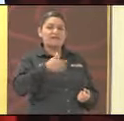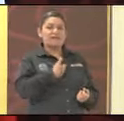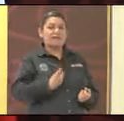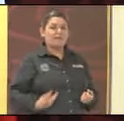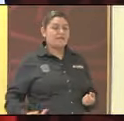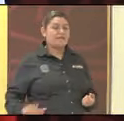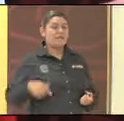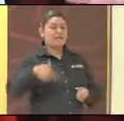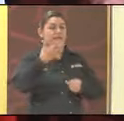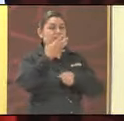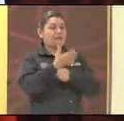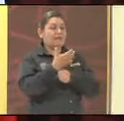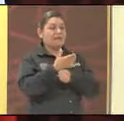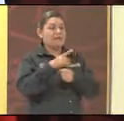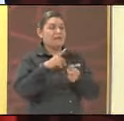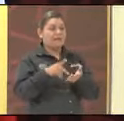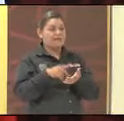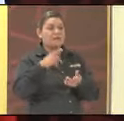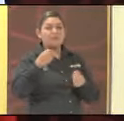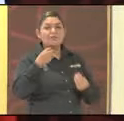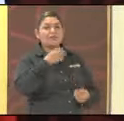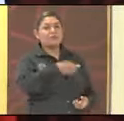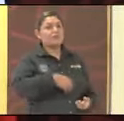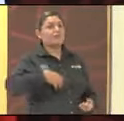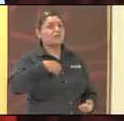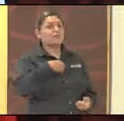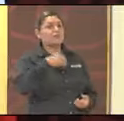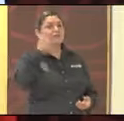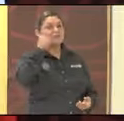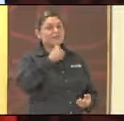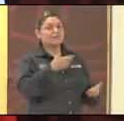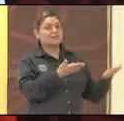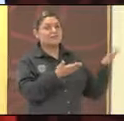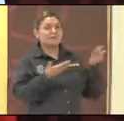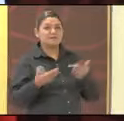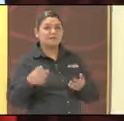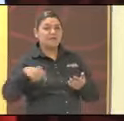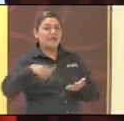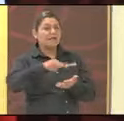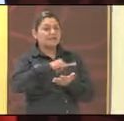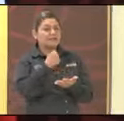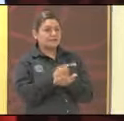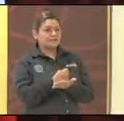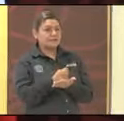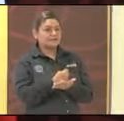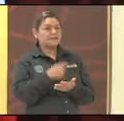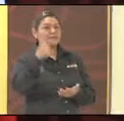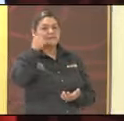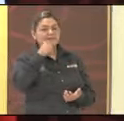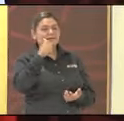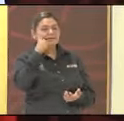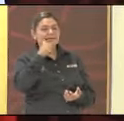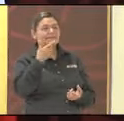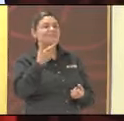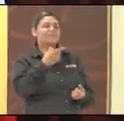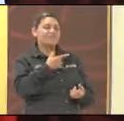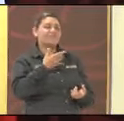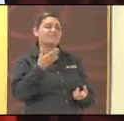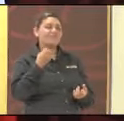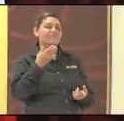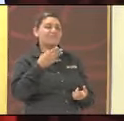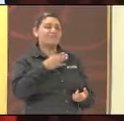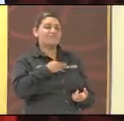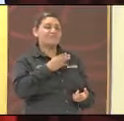con nosotros y pues muy contentos porque pues siempre que él viene a Tamaulipas, pues siempre nos deja algo positivo